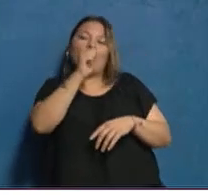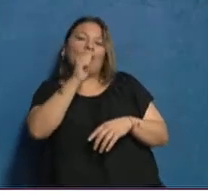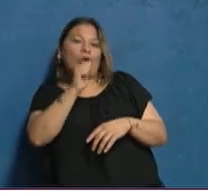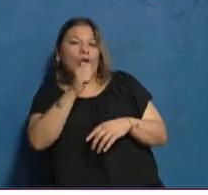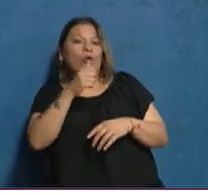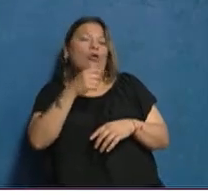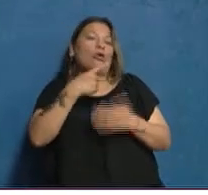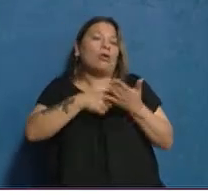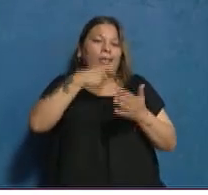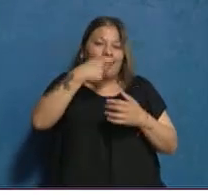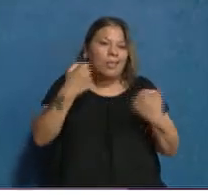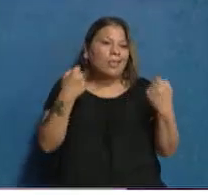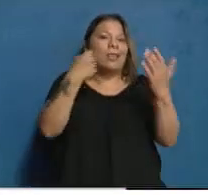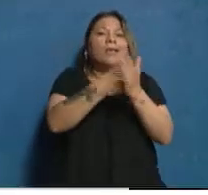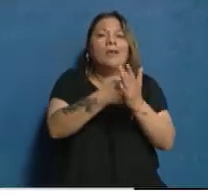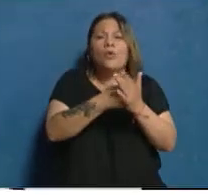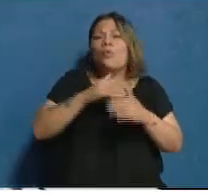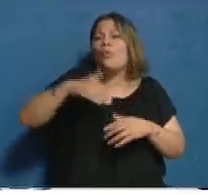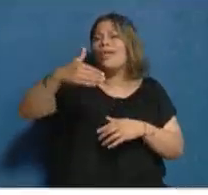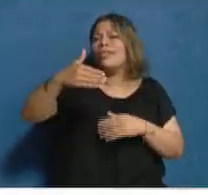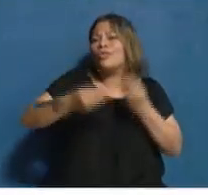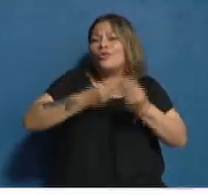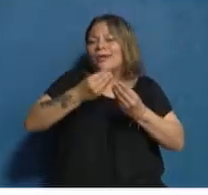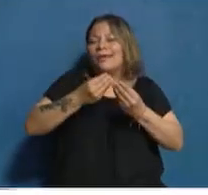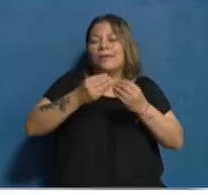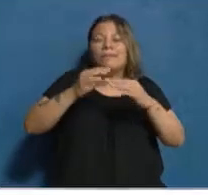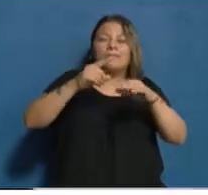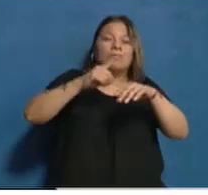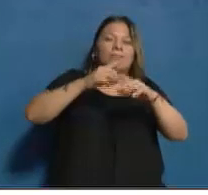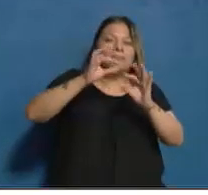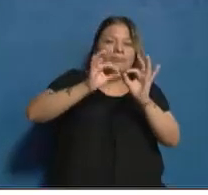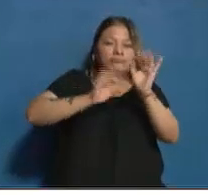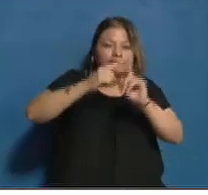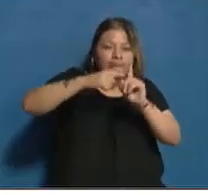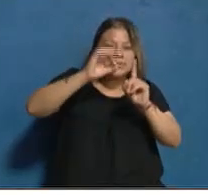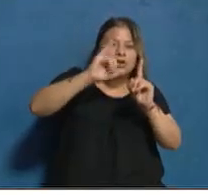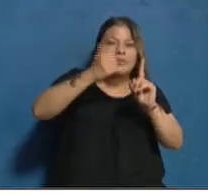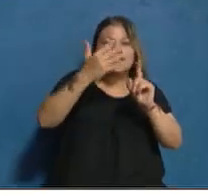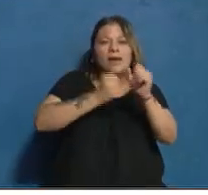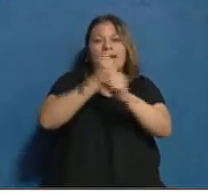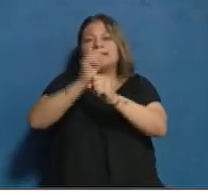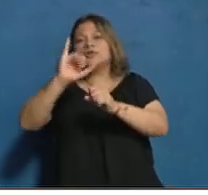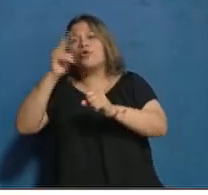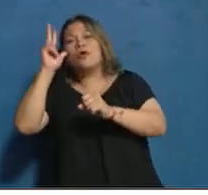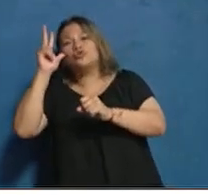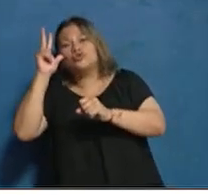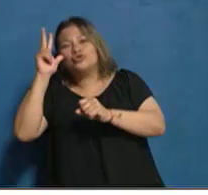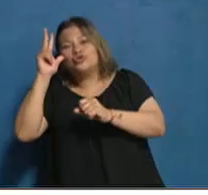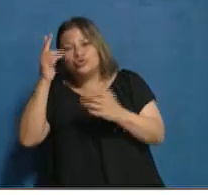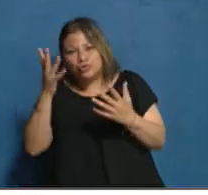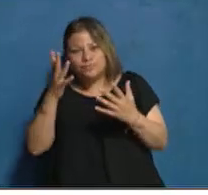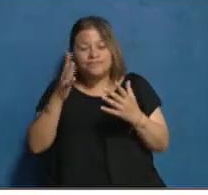sustancia psicoactiva aparece a partir de 0,5 a 0,8. Por lo cual ellos entienden que